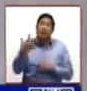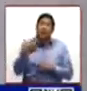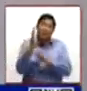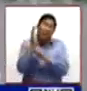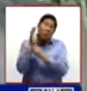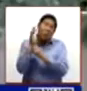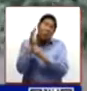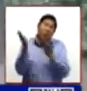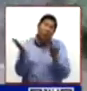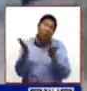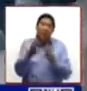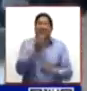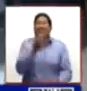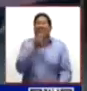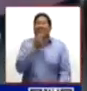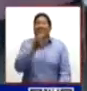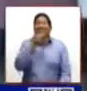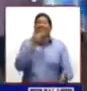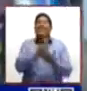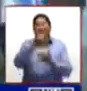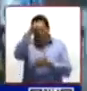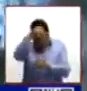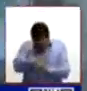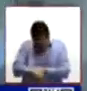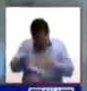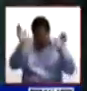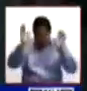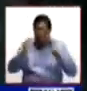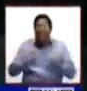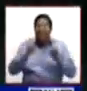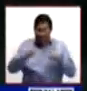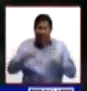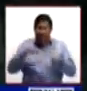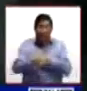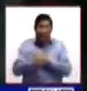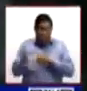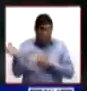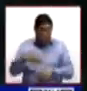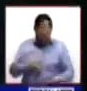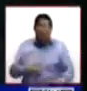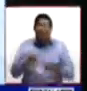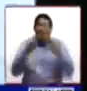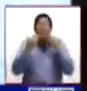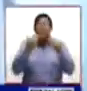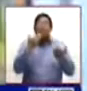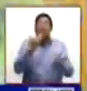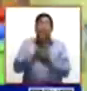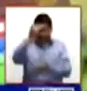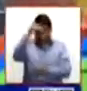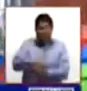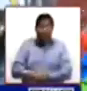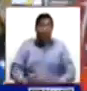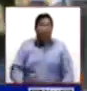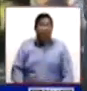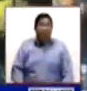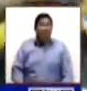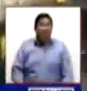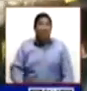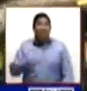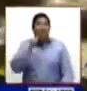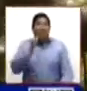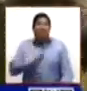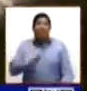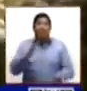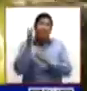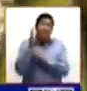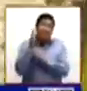velita, no hay de otra. Buenas noches, joven, dígame. ¿Podemos pasar? ¿Así? Sí, gracias, buenas noches. Señora, con